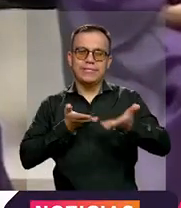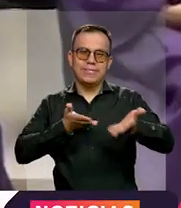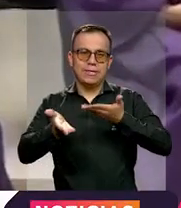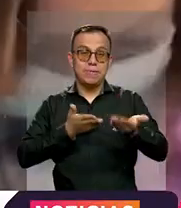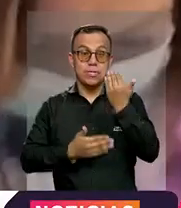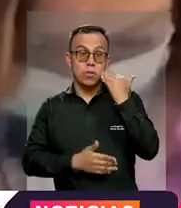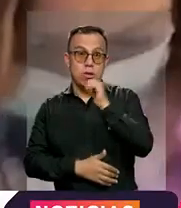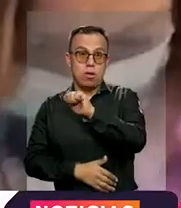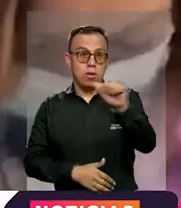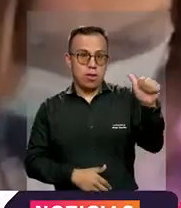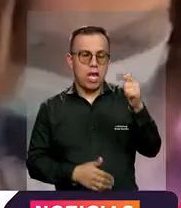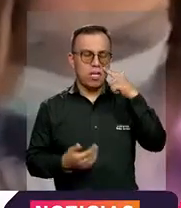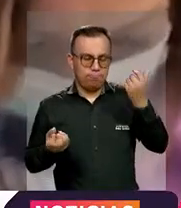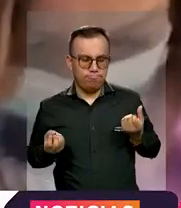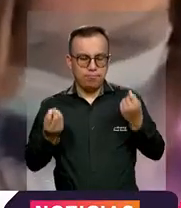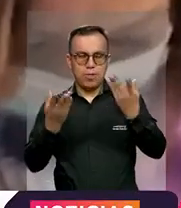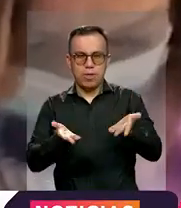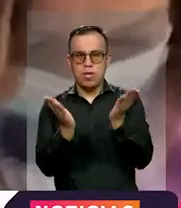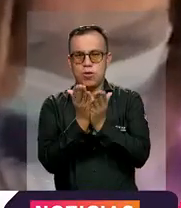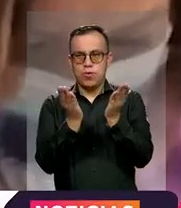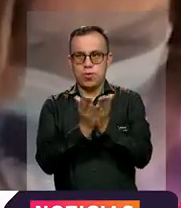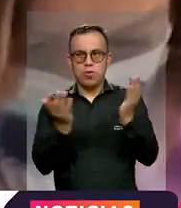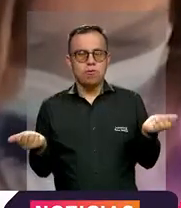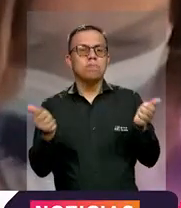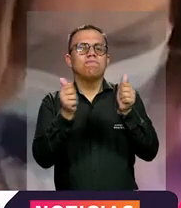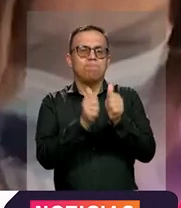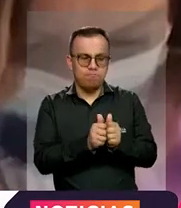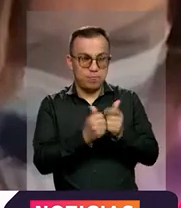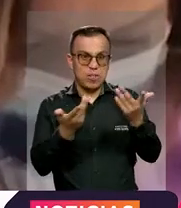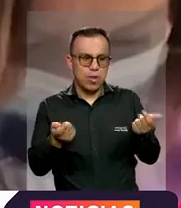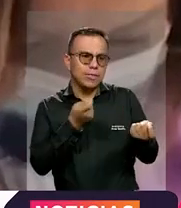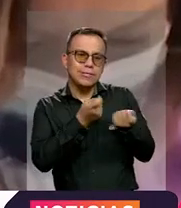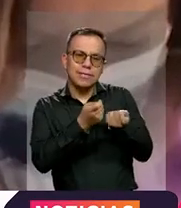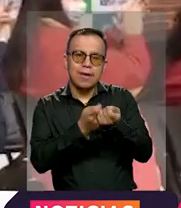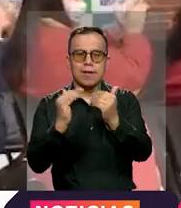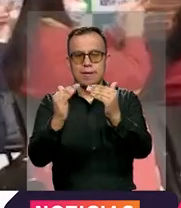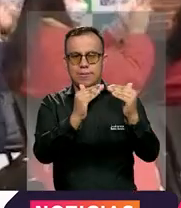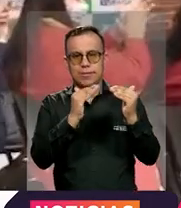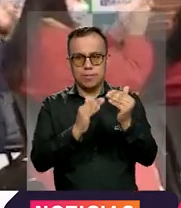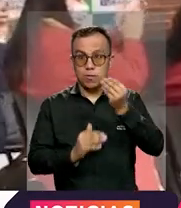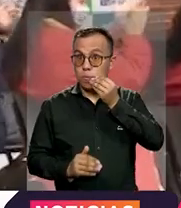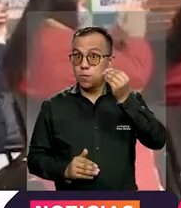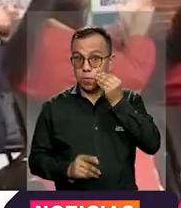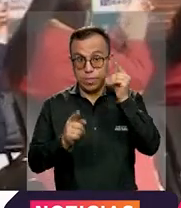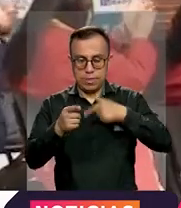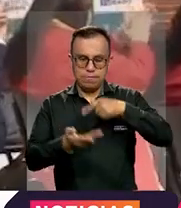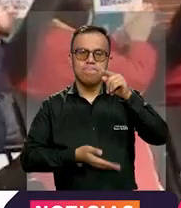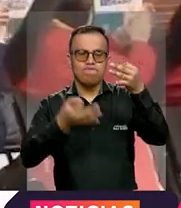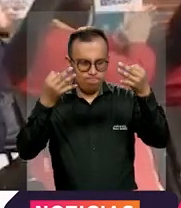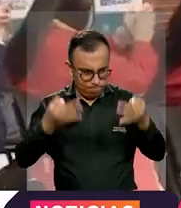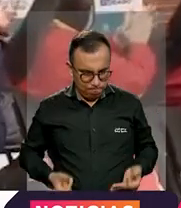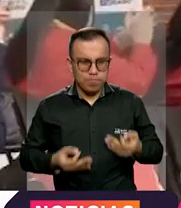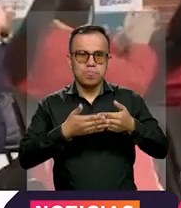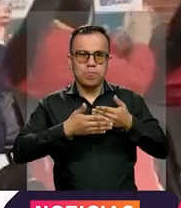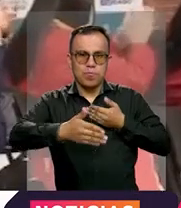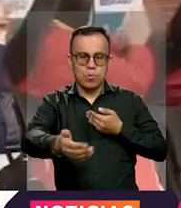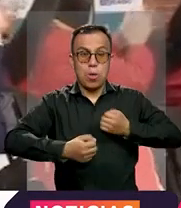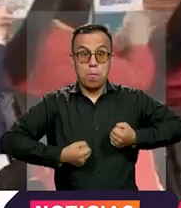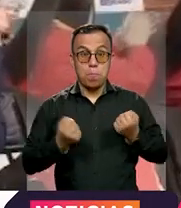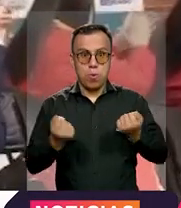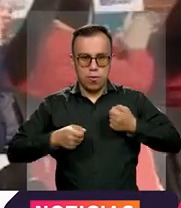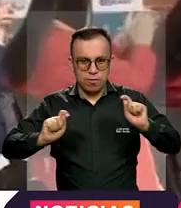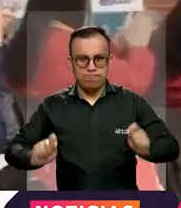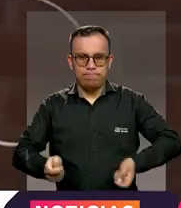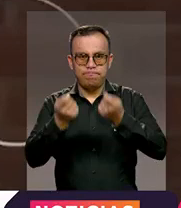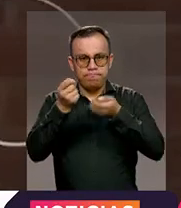las mujeres, brindando espacios de educación y acompañamientos en zonas cercanas a sus hogares. La alcaldesa afirmó que Bogotá está en modo rescate